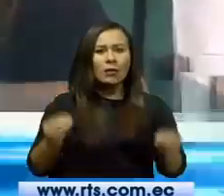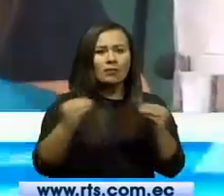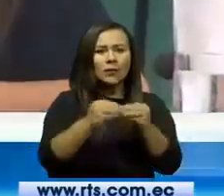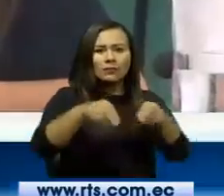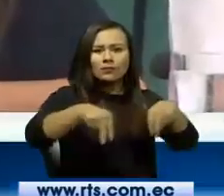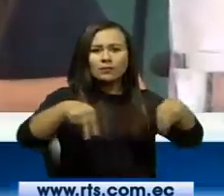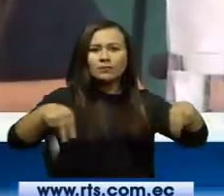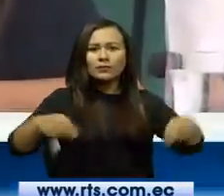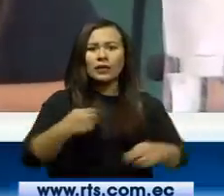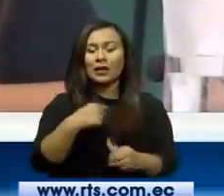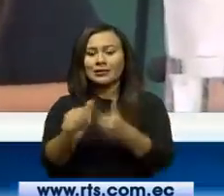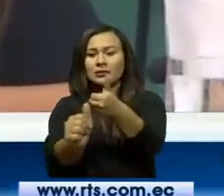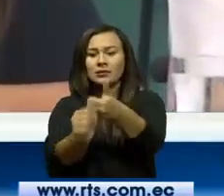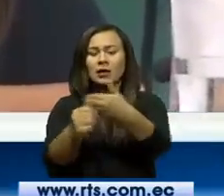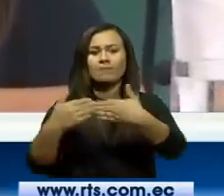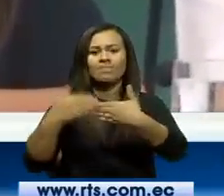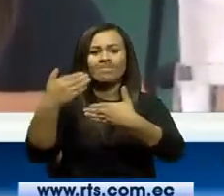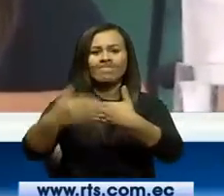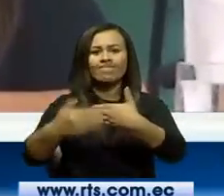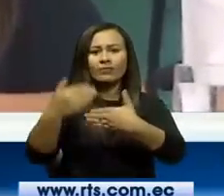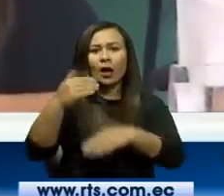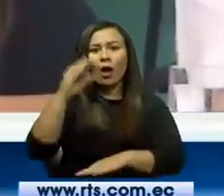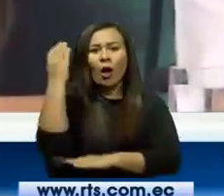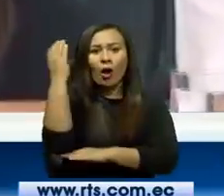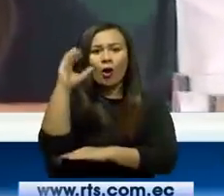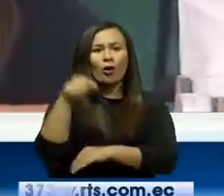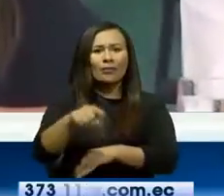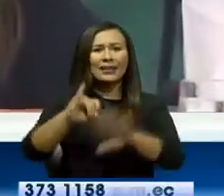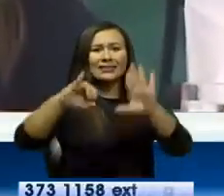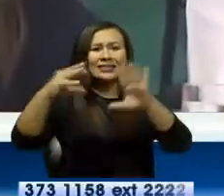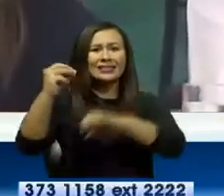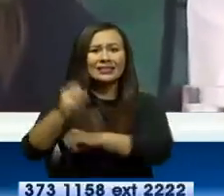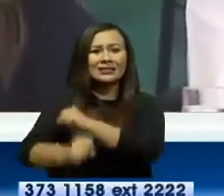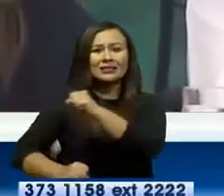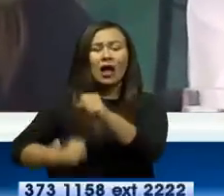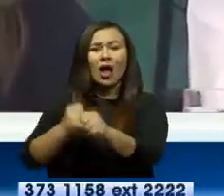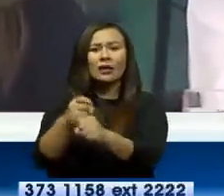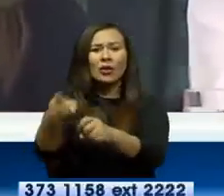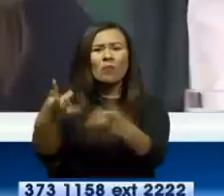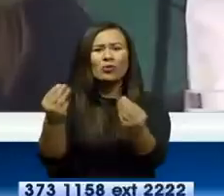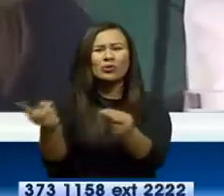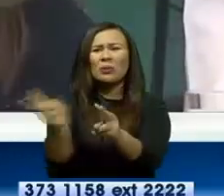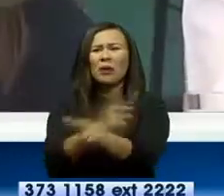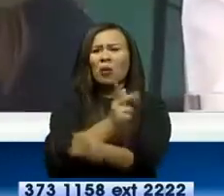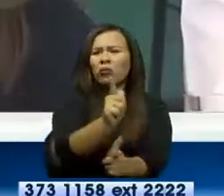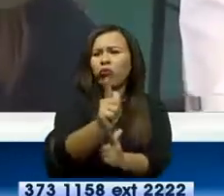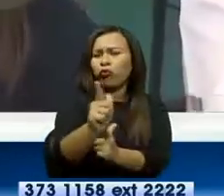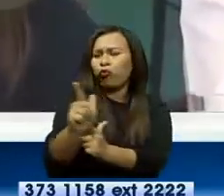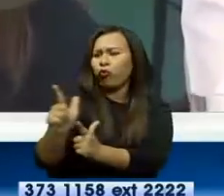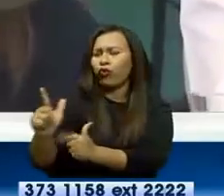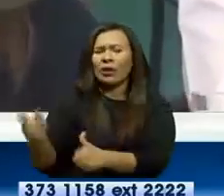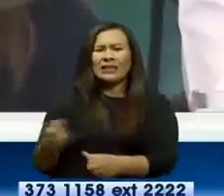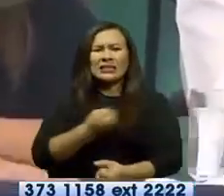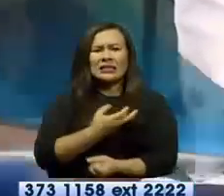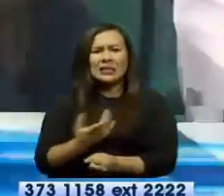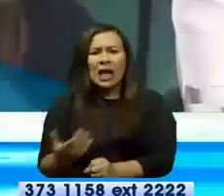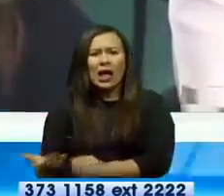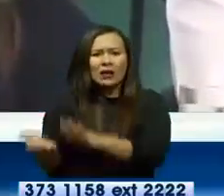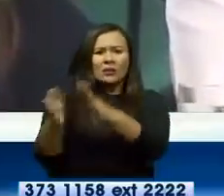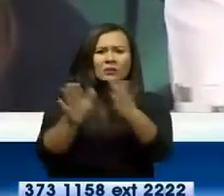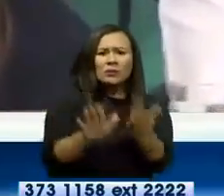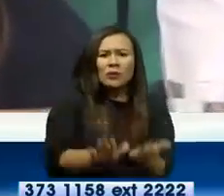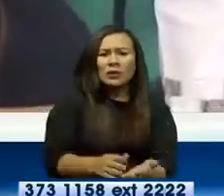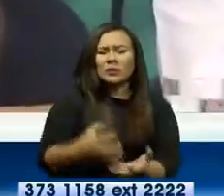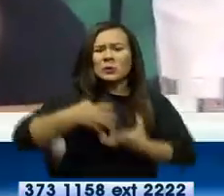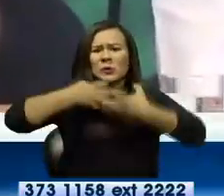a la hermana Colombia, que durante 6 décadas ha vivido en medio de balas, en medio de sangre, en medio